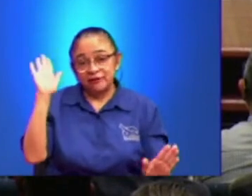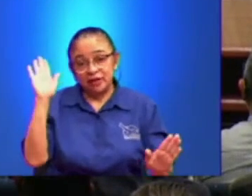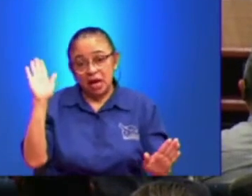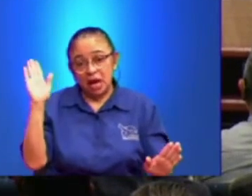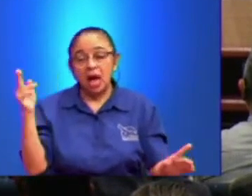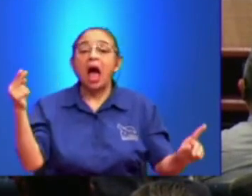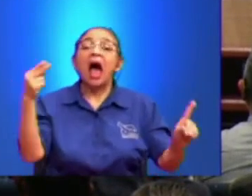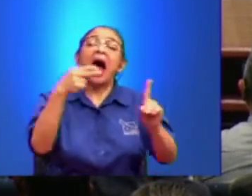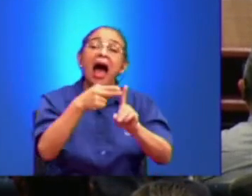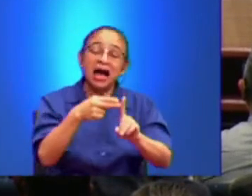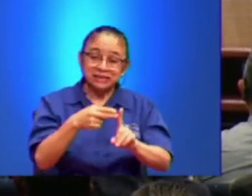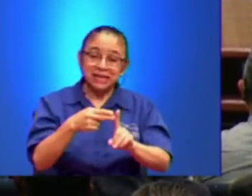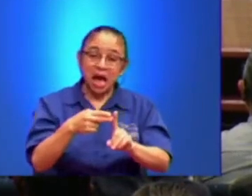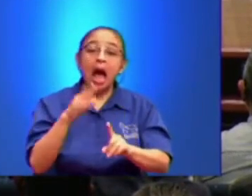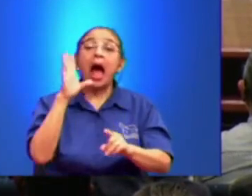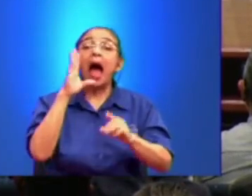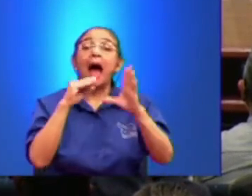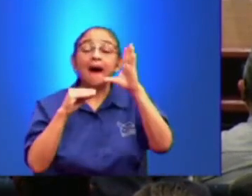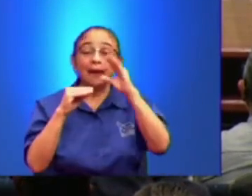hablo